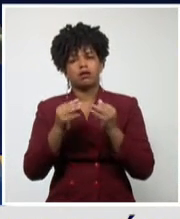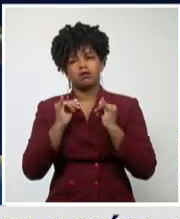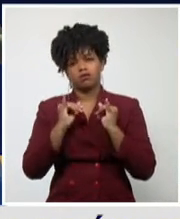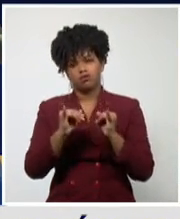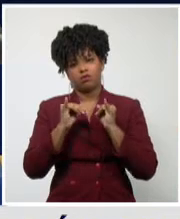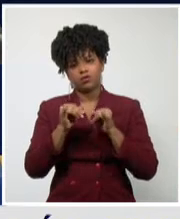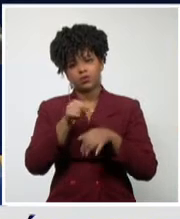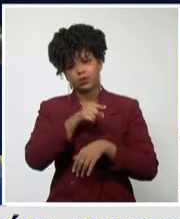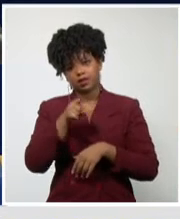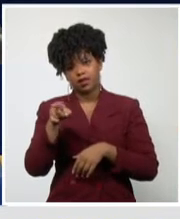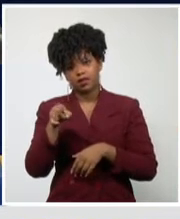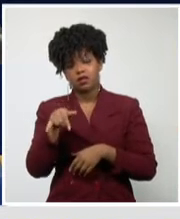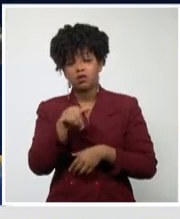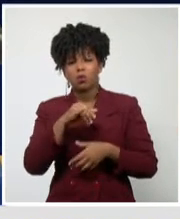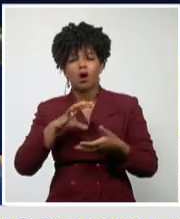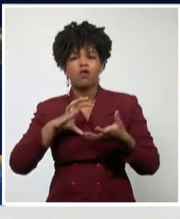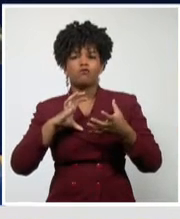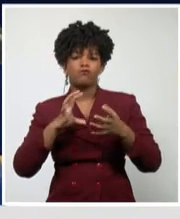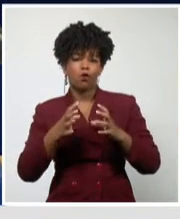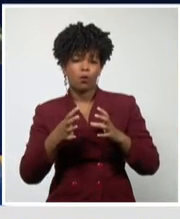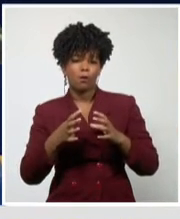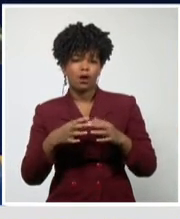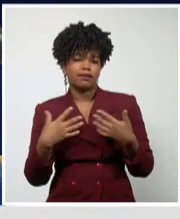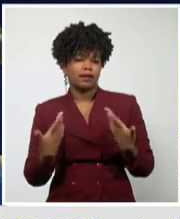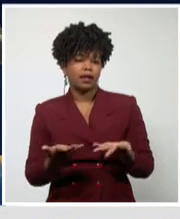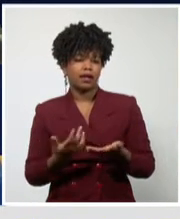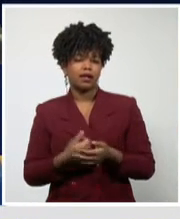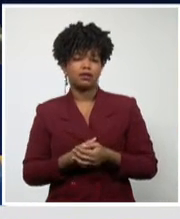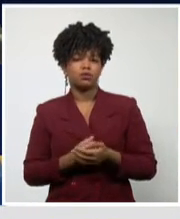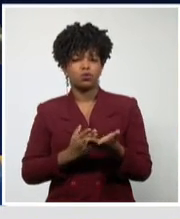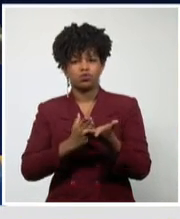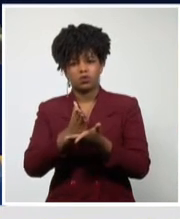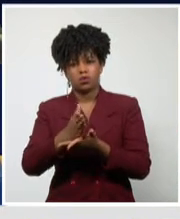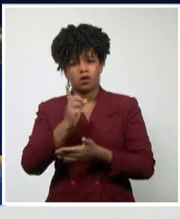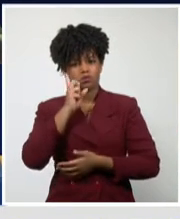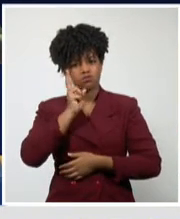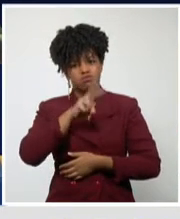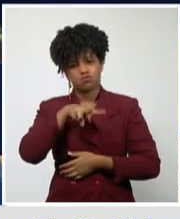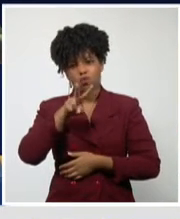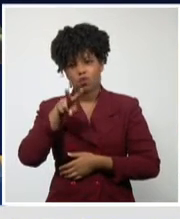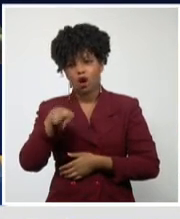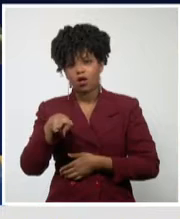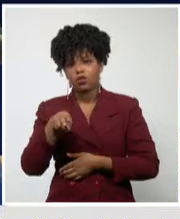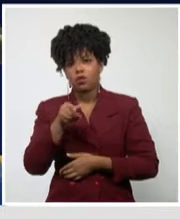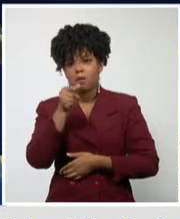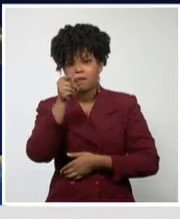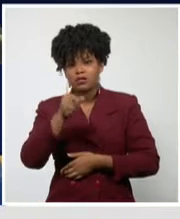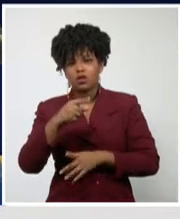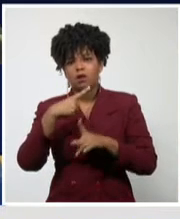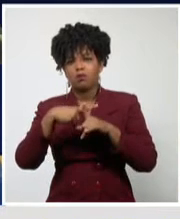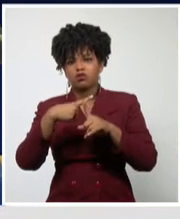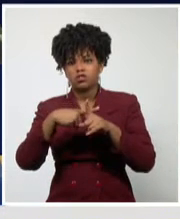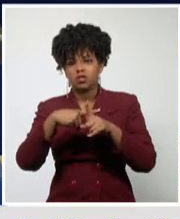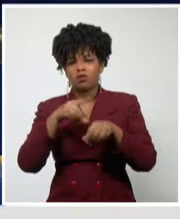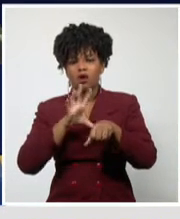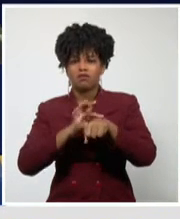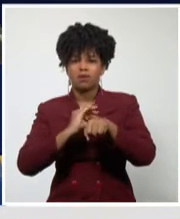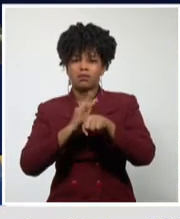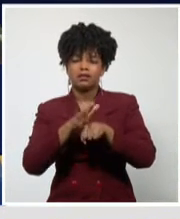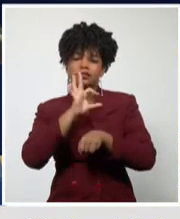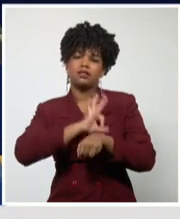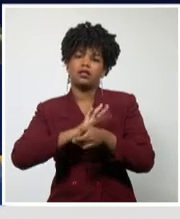esta también es una forma de seguir buscando casos que estén positivos en nuestro país,